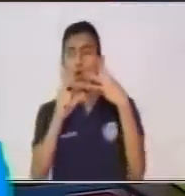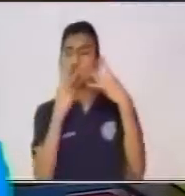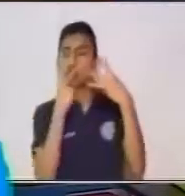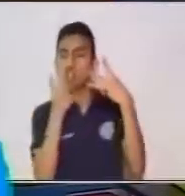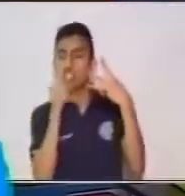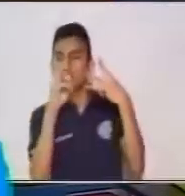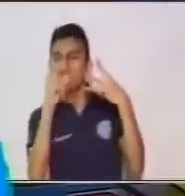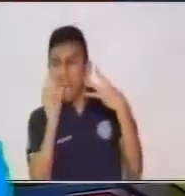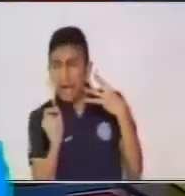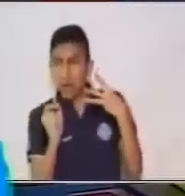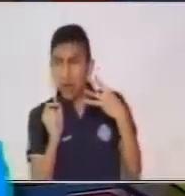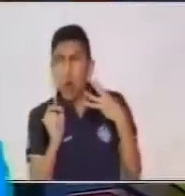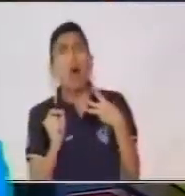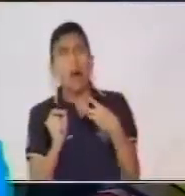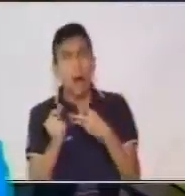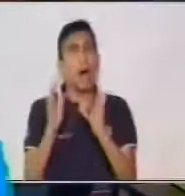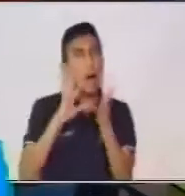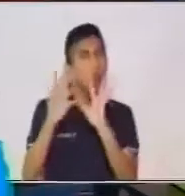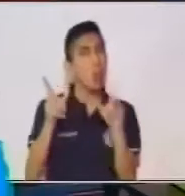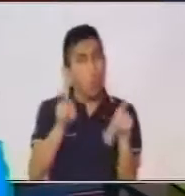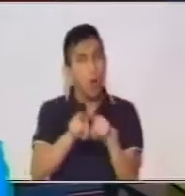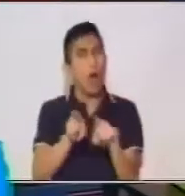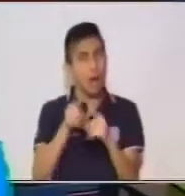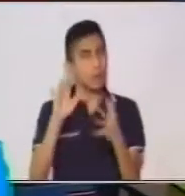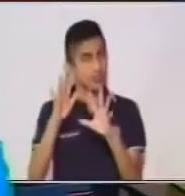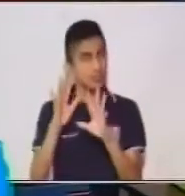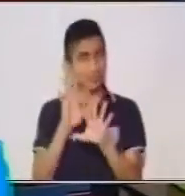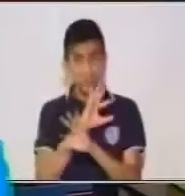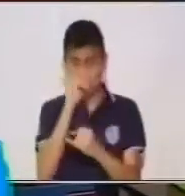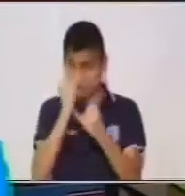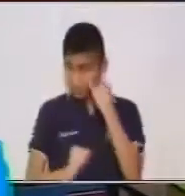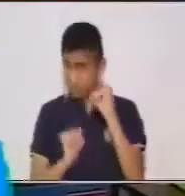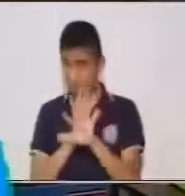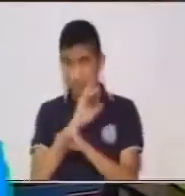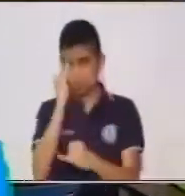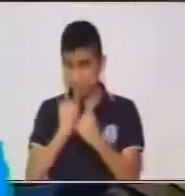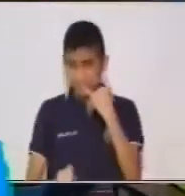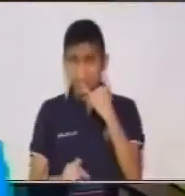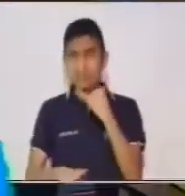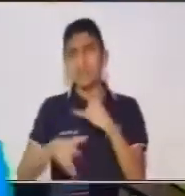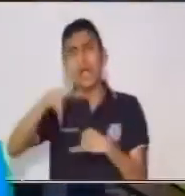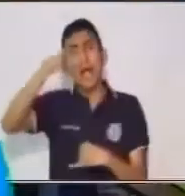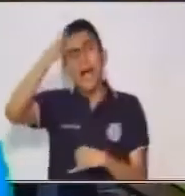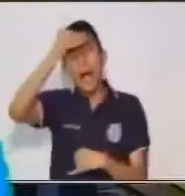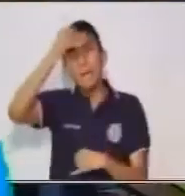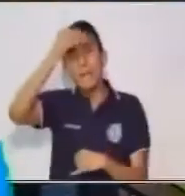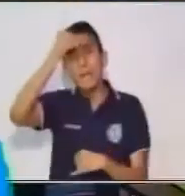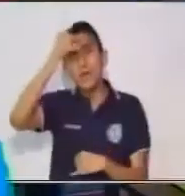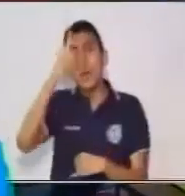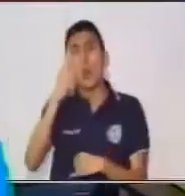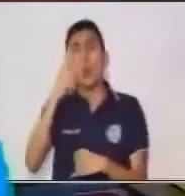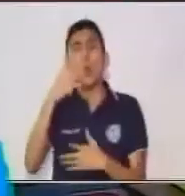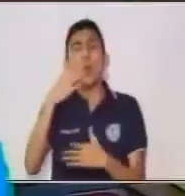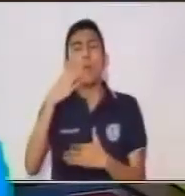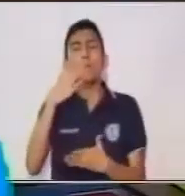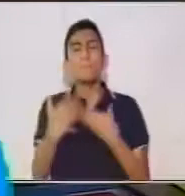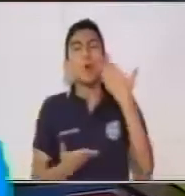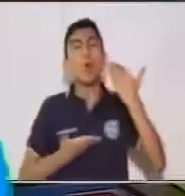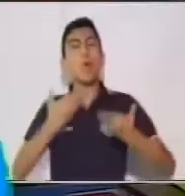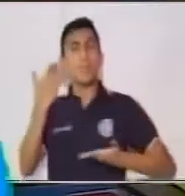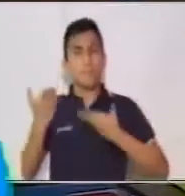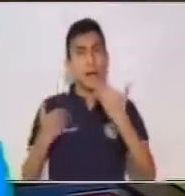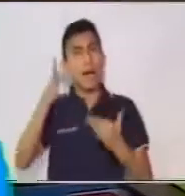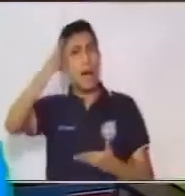charco. ¡Excelente! Y para finalizar, vamos a aprendernos un poema. En